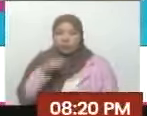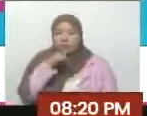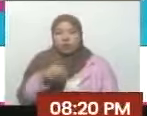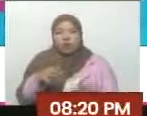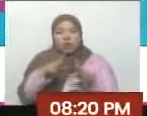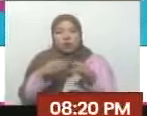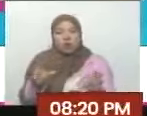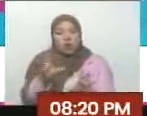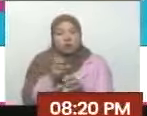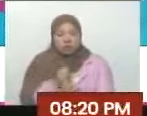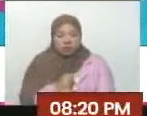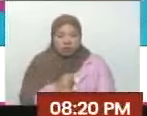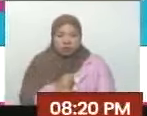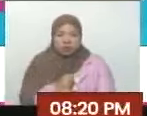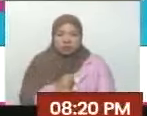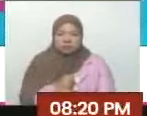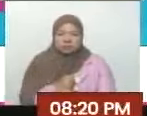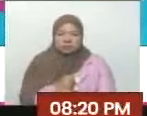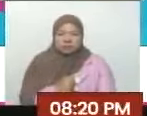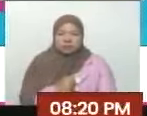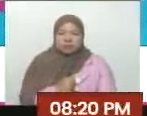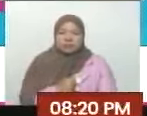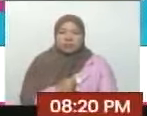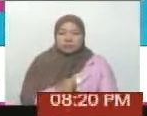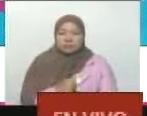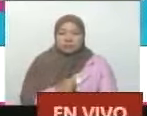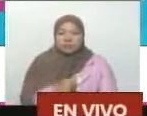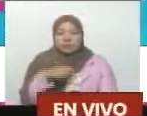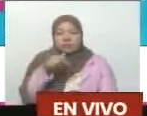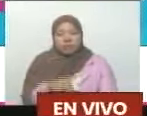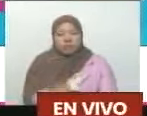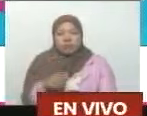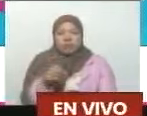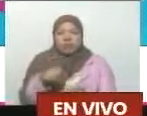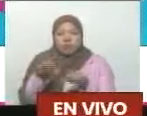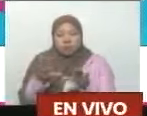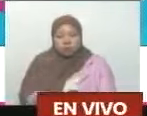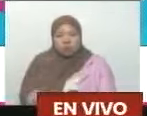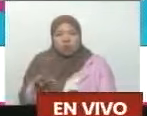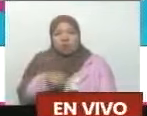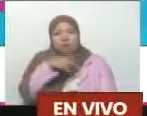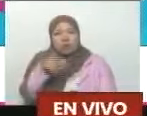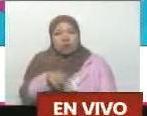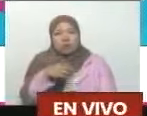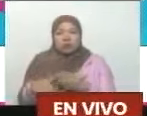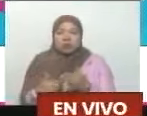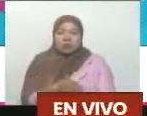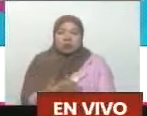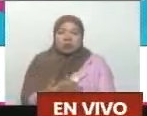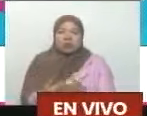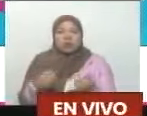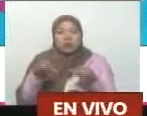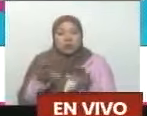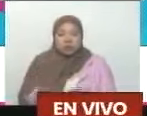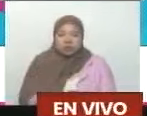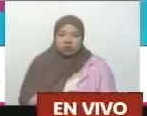la confianza y él pretendió rendir el poder político, asaltar el poder